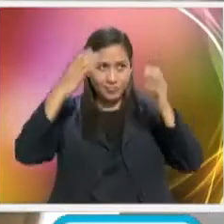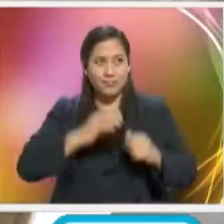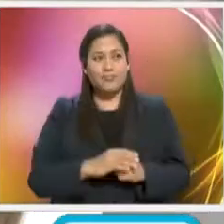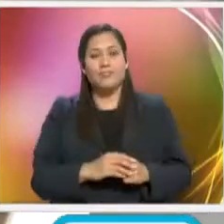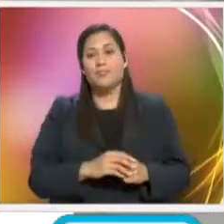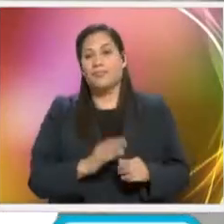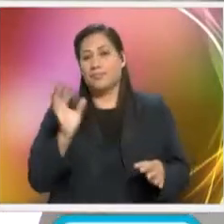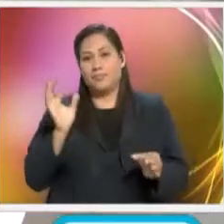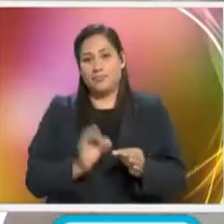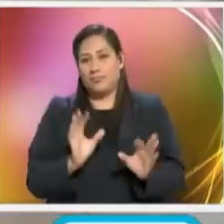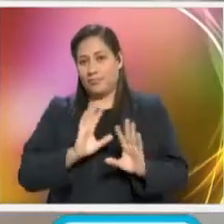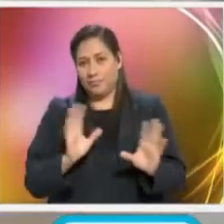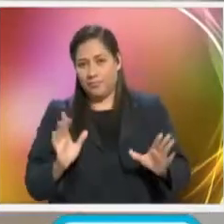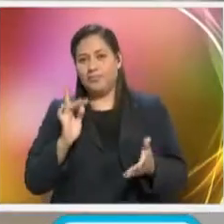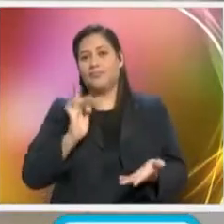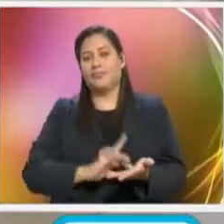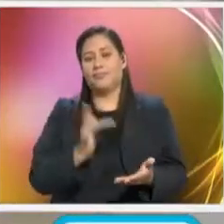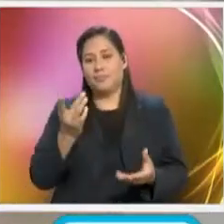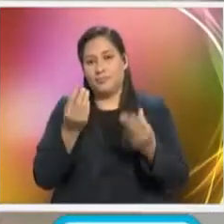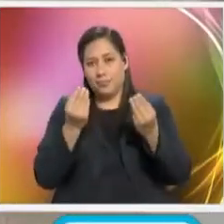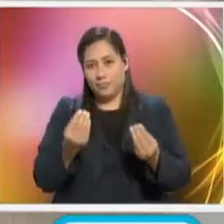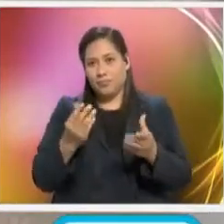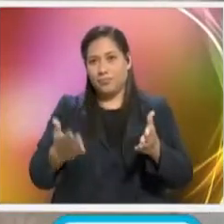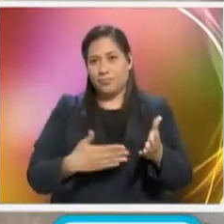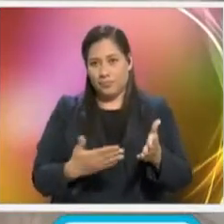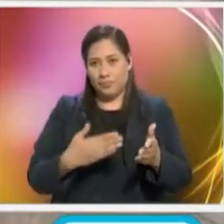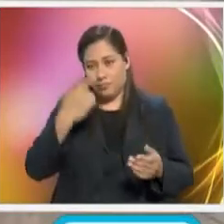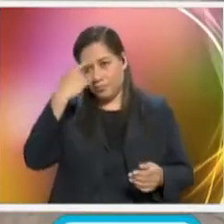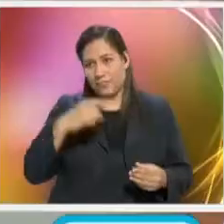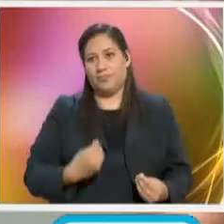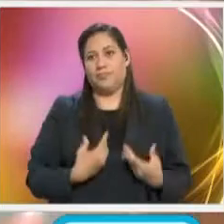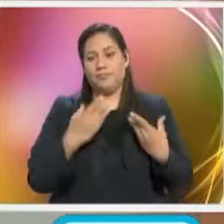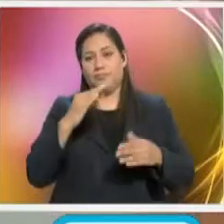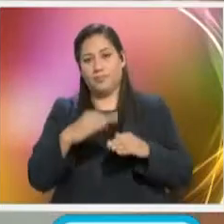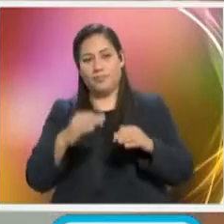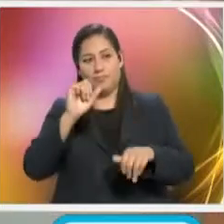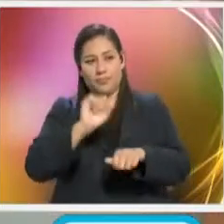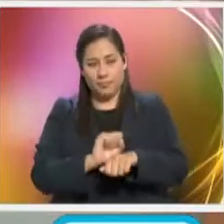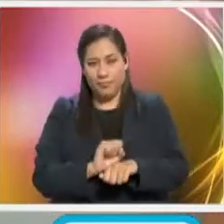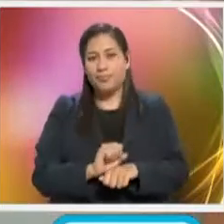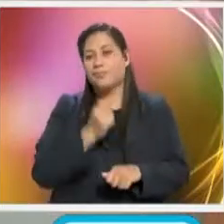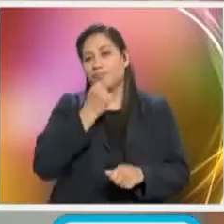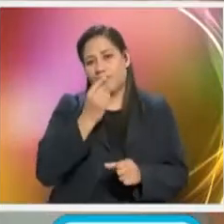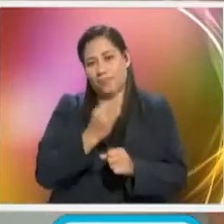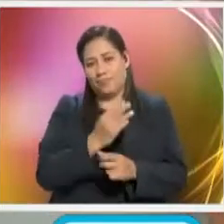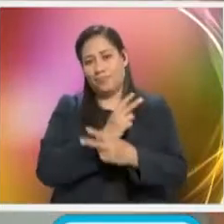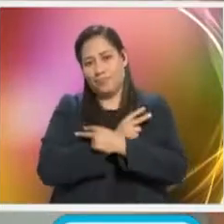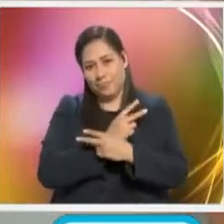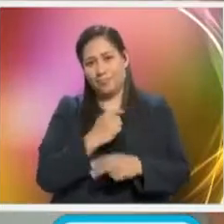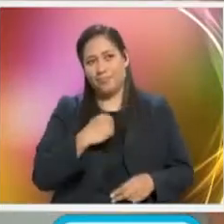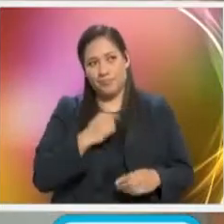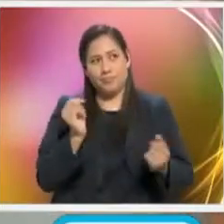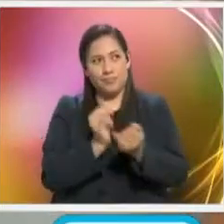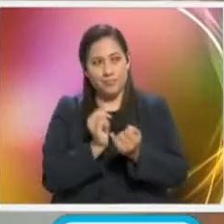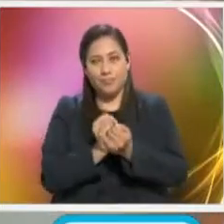Ok, ya quedó. Te agradecemos muchísimo esta receta para disfrutar el fin de semana de los Muy días bueno, ahora que para están de vacaciones. vacaciones. Y yo también ya vi